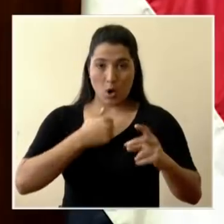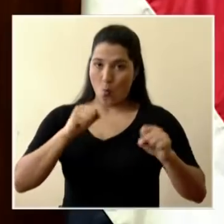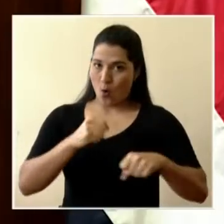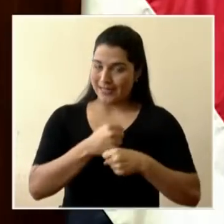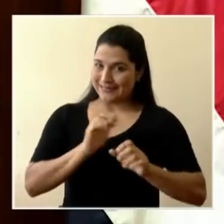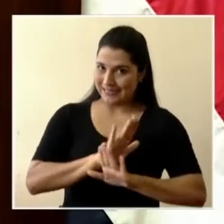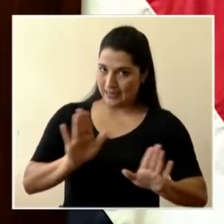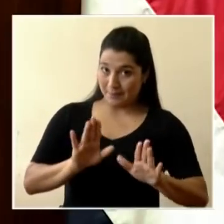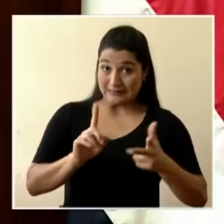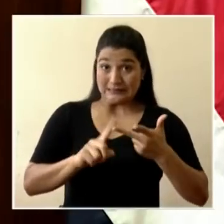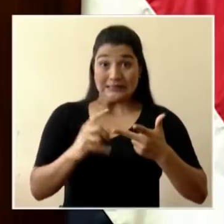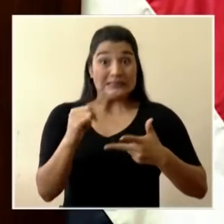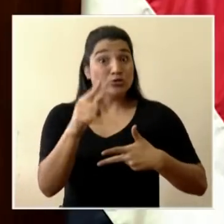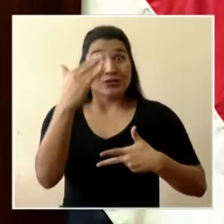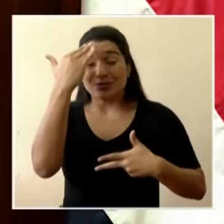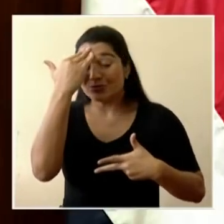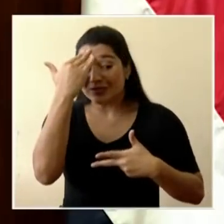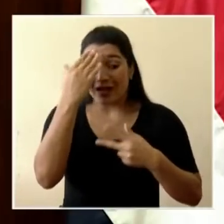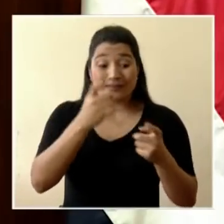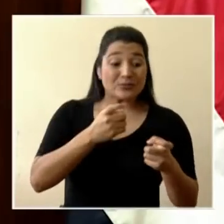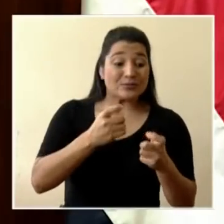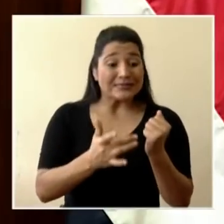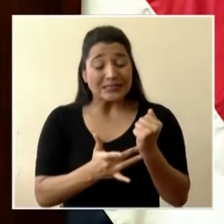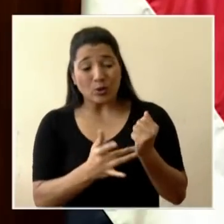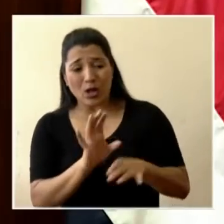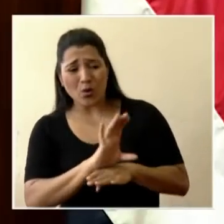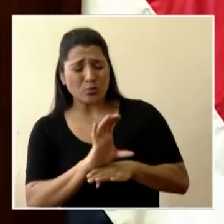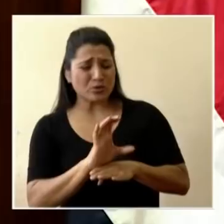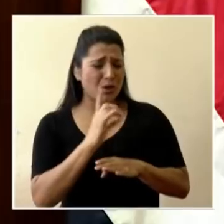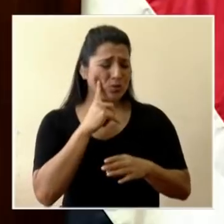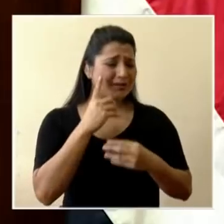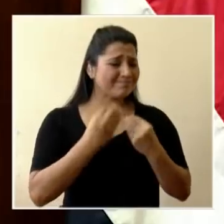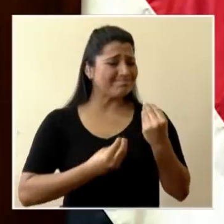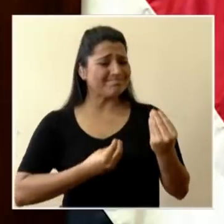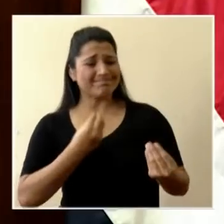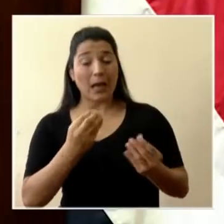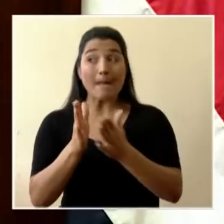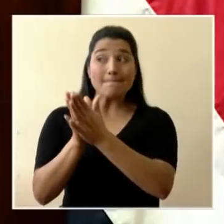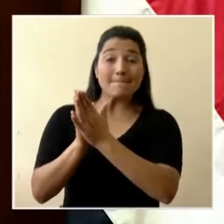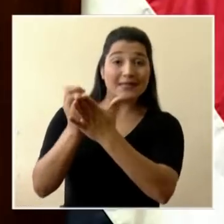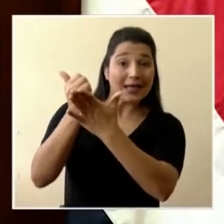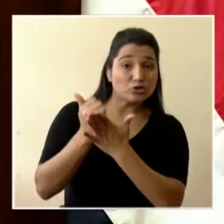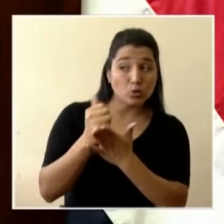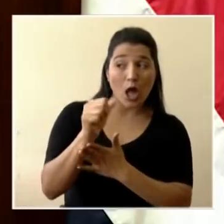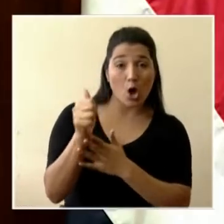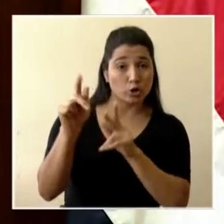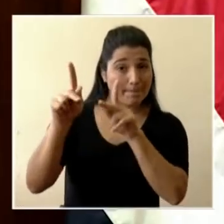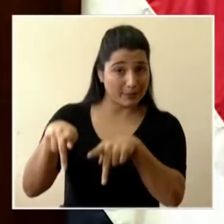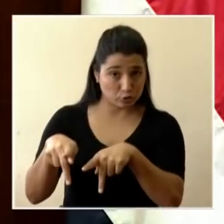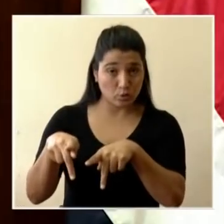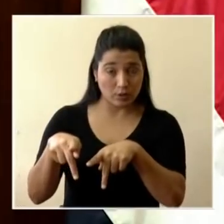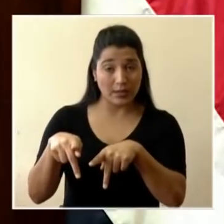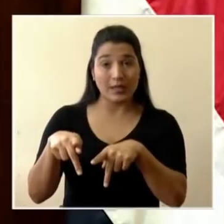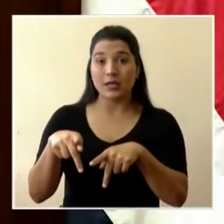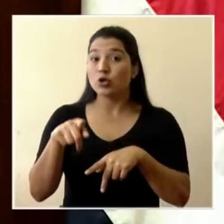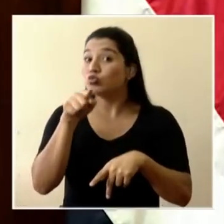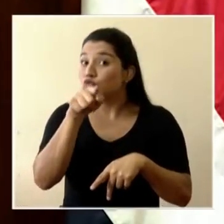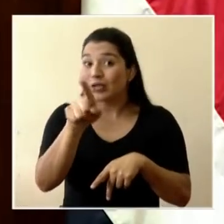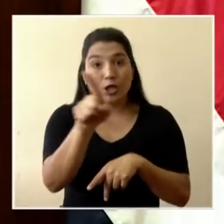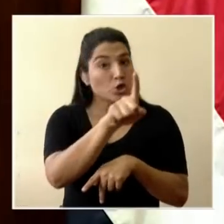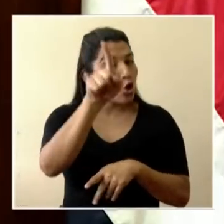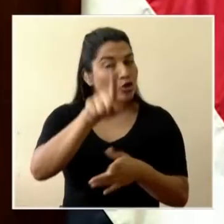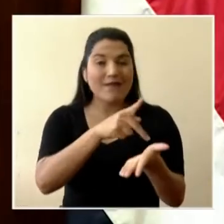tecnología, por favor, que lo ayude una persona de su absoluta confianza, un familiar. No se debe pagar este servicio,